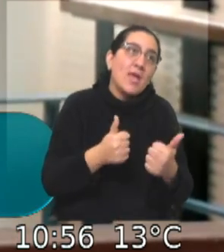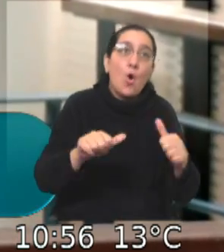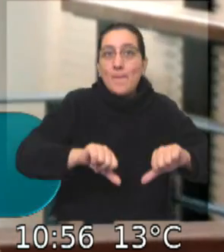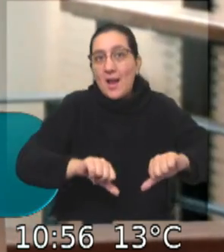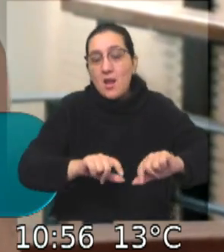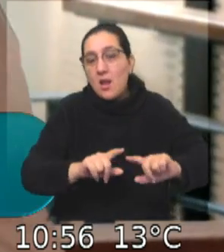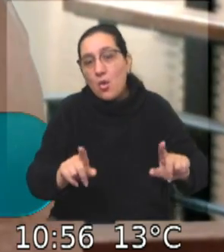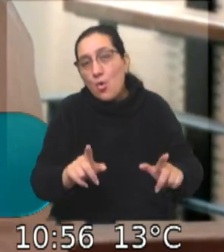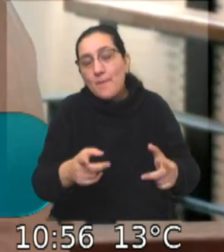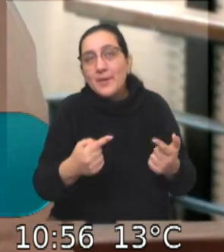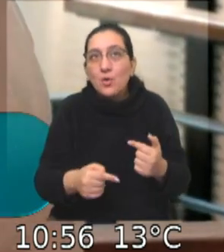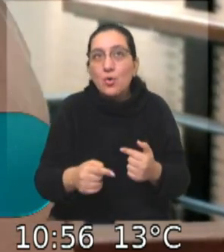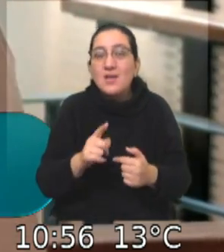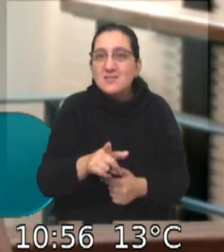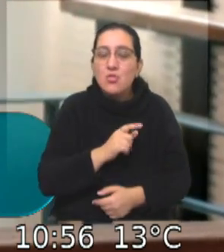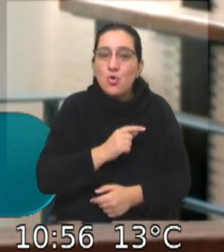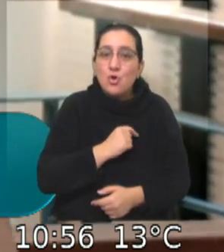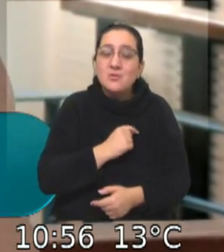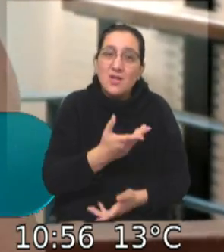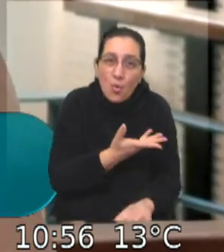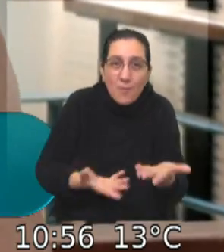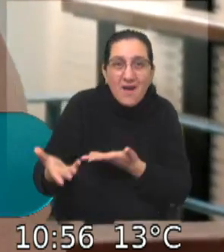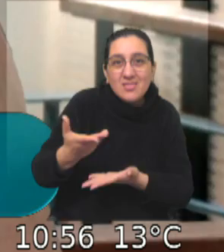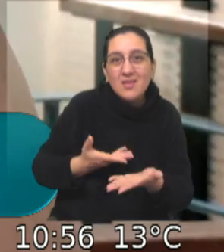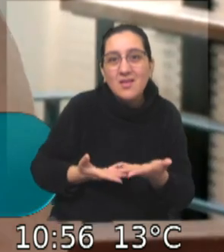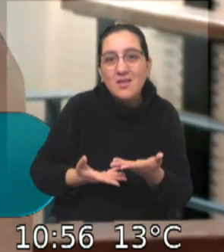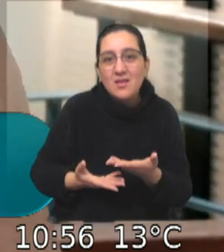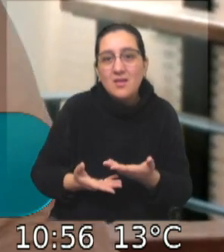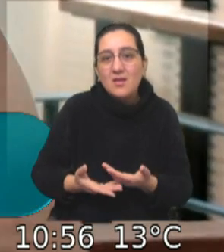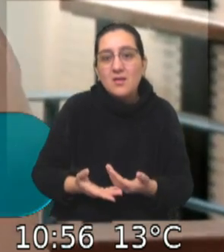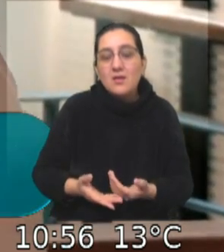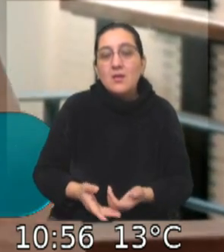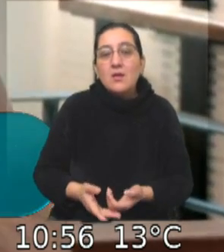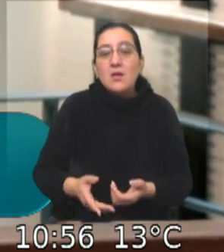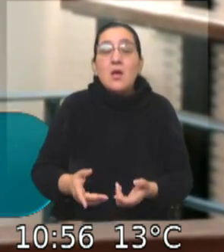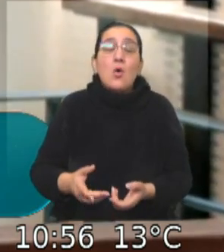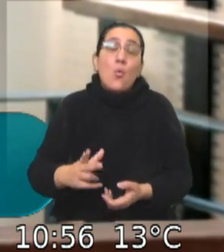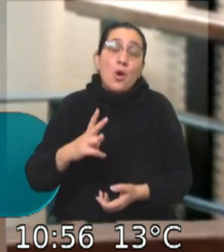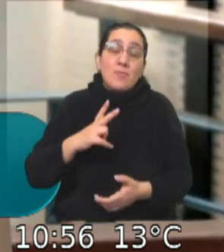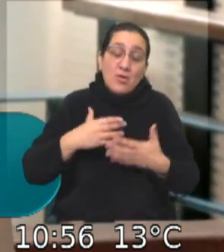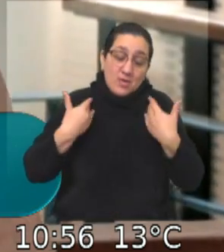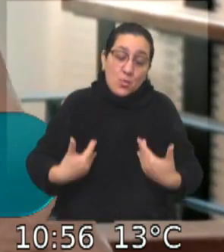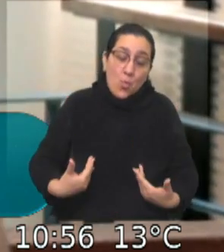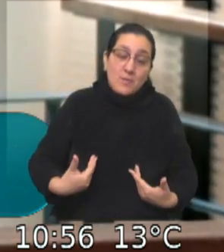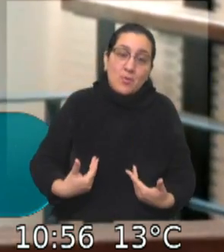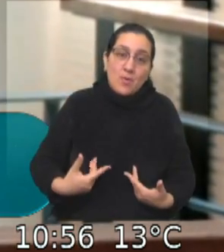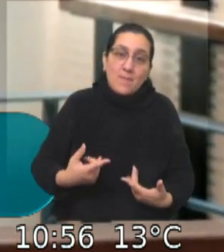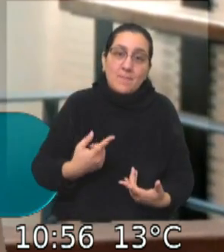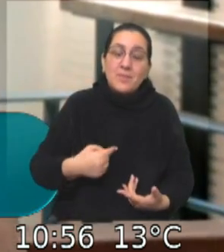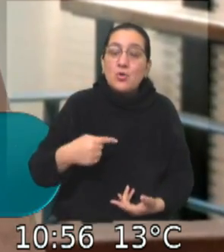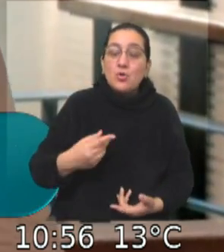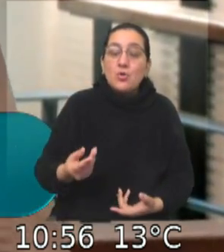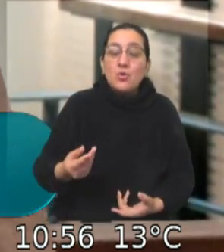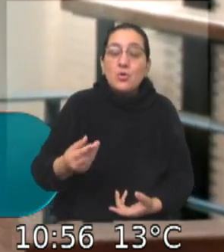es así. Pero esos dolores se colectivizan, digamos, o se dejan lo privado, se deja el cuerpo y se pone en una cultura, en una